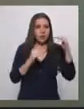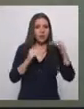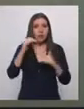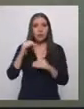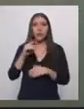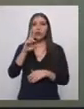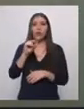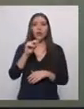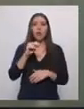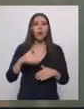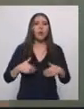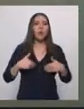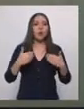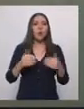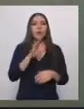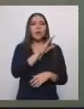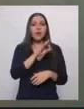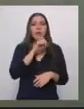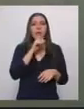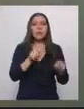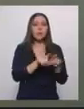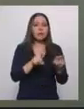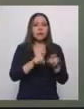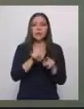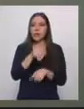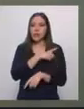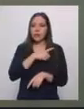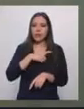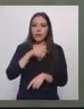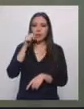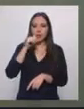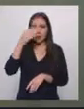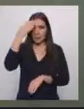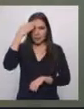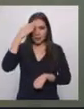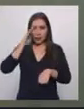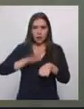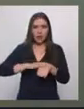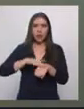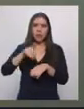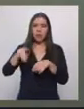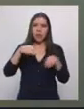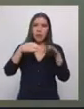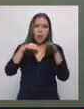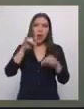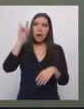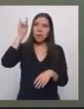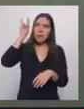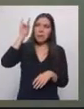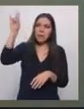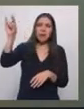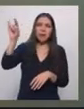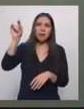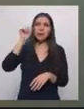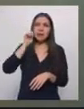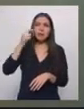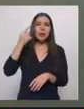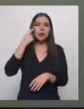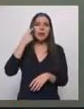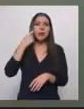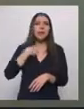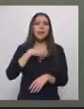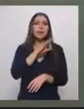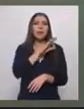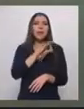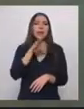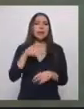mucho en estas fechas. Por eso es importante que se la anoten mucho ustedes ahí en un post-it, en una hoja, que lo tengan presente, cuál es su fecha de corte